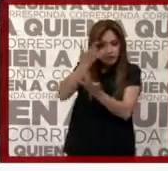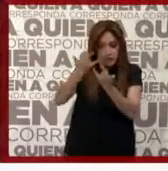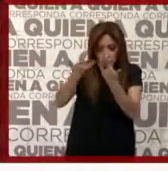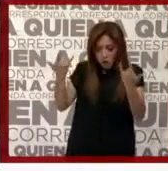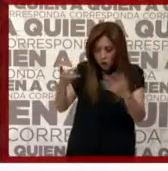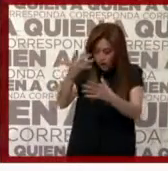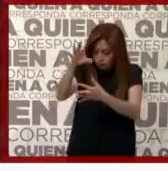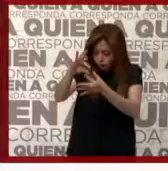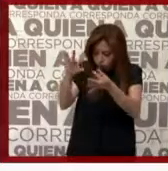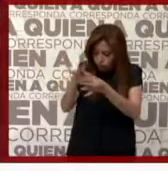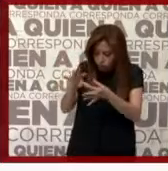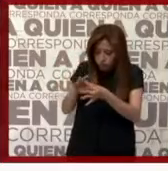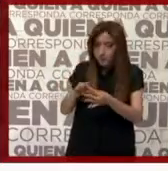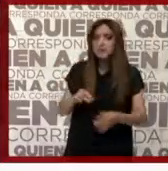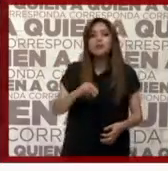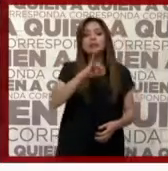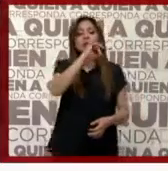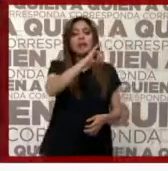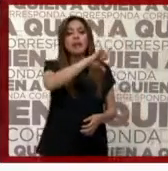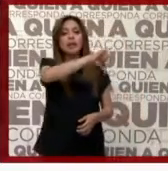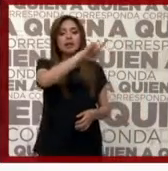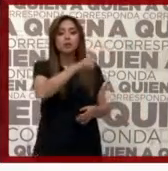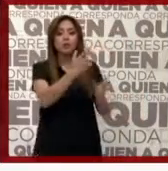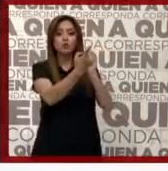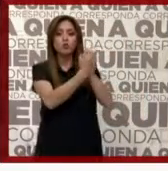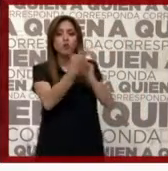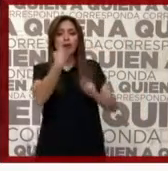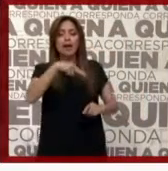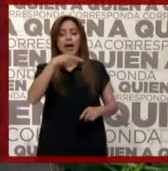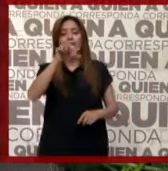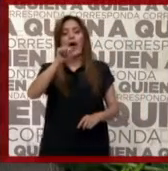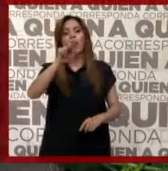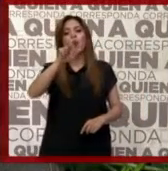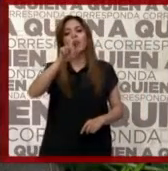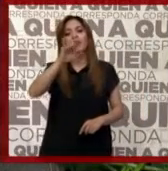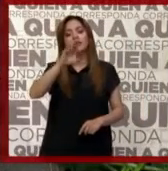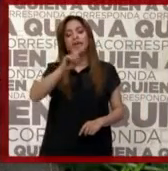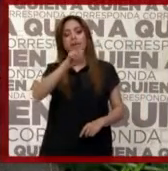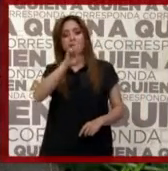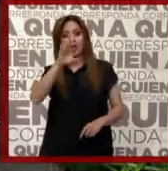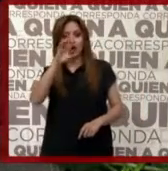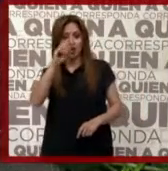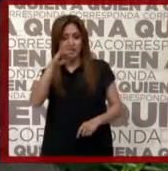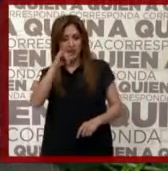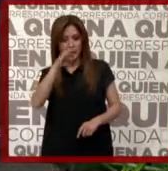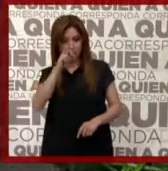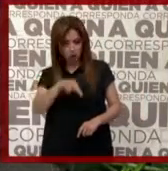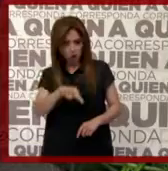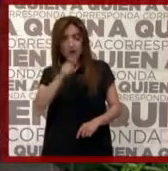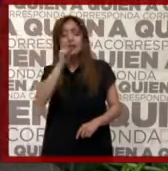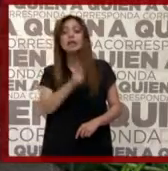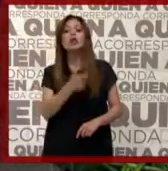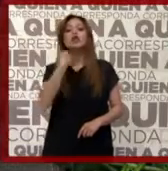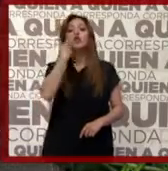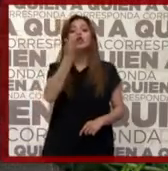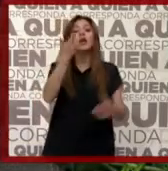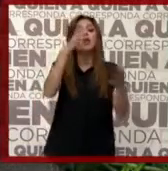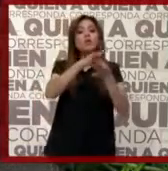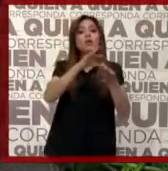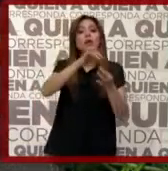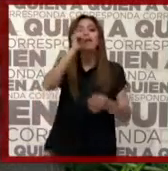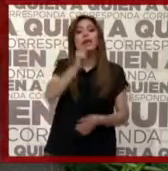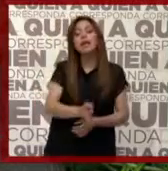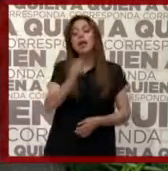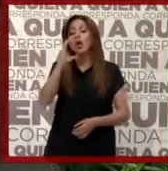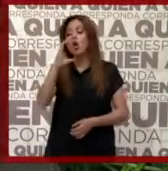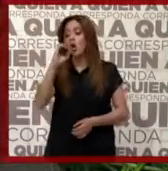revisamos y citamos a una audiencia de conciliación yo tendría que recordar que la conamed es una institución de buena fe sus primeros pasos tan